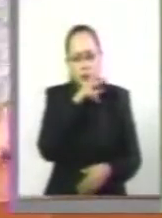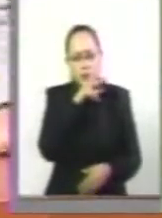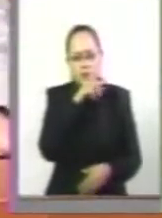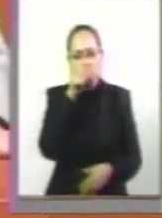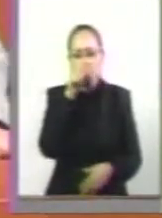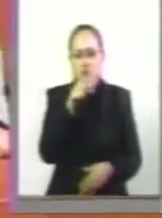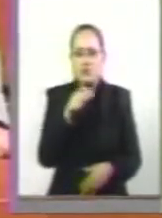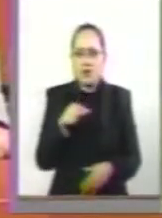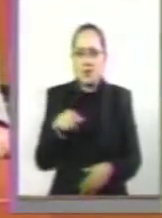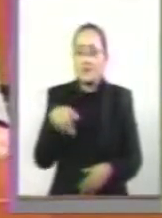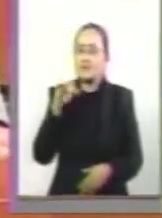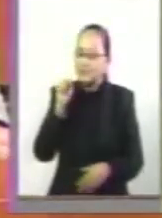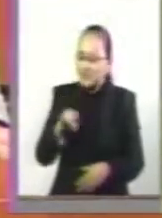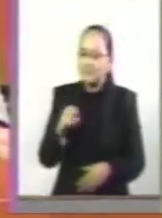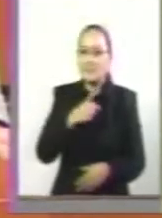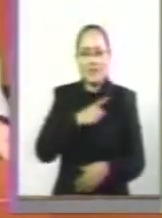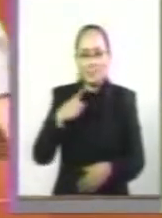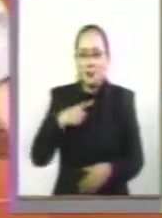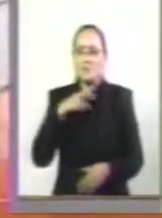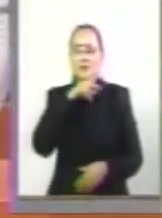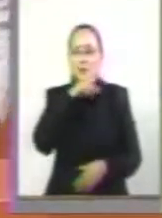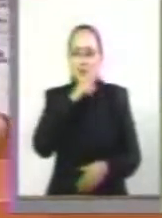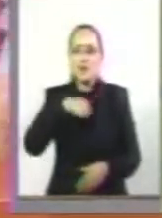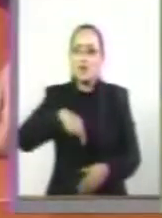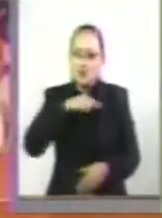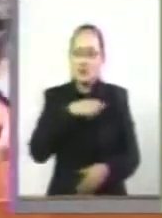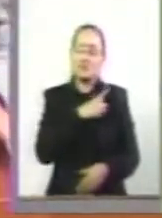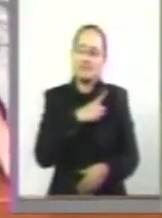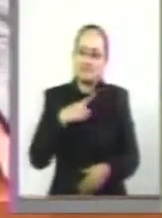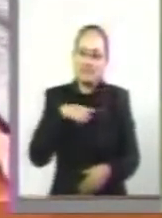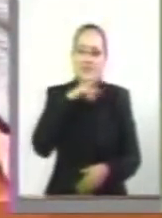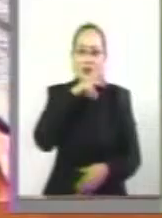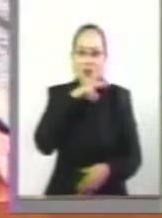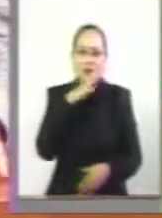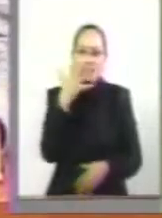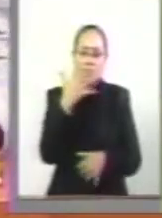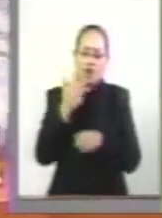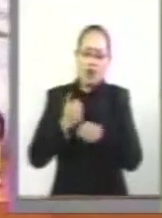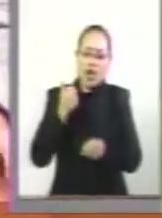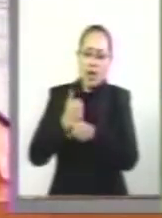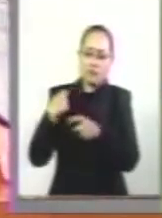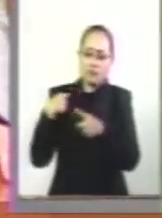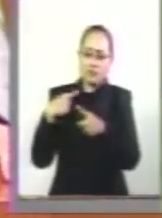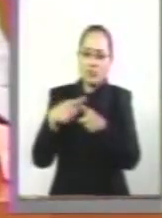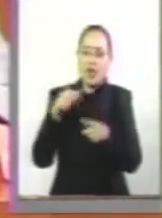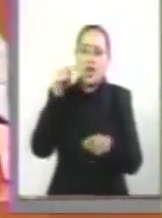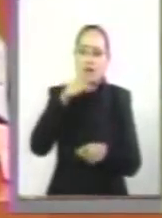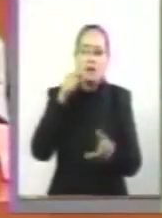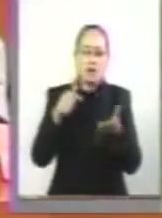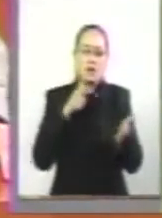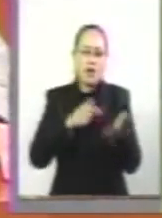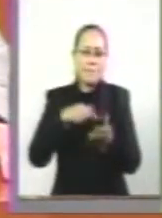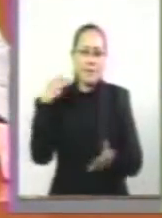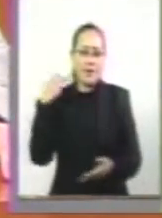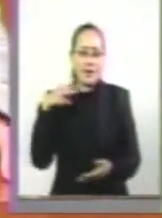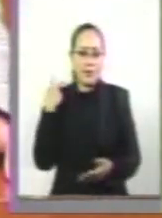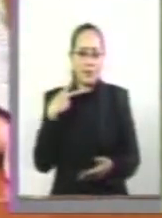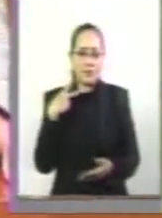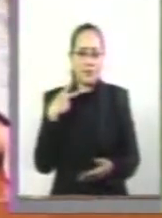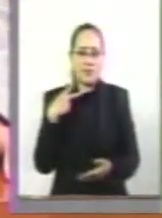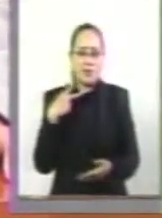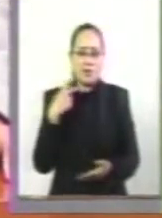Bueno, pues compañeros, sí hay que preocuparse. Hay que preocuparse porque en estos últimos 5 años en Veracruz no solamente ha